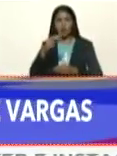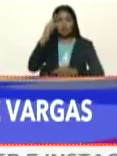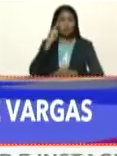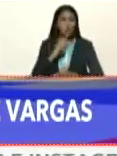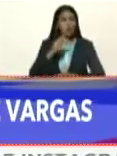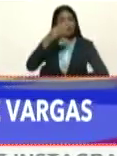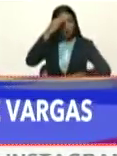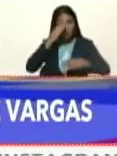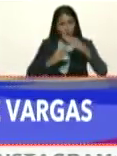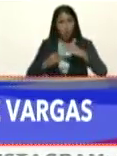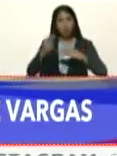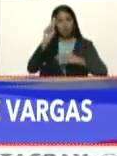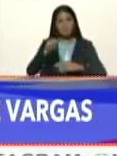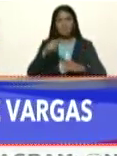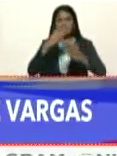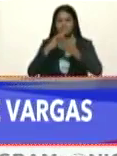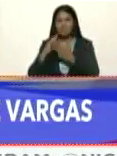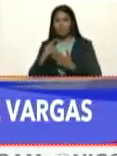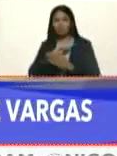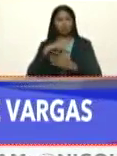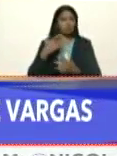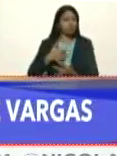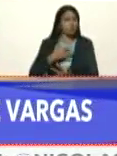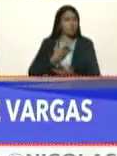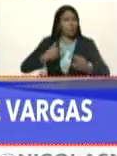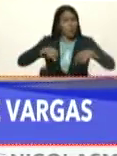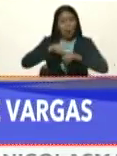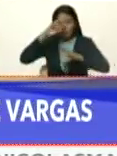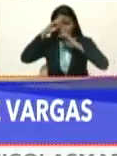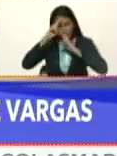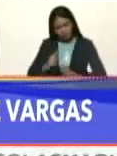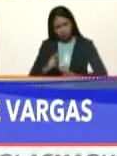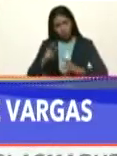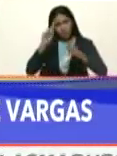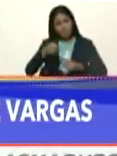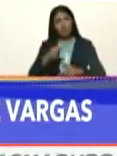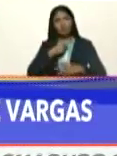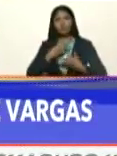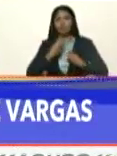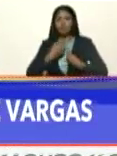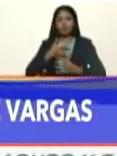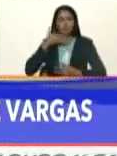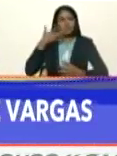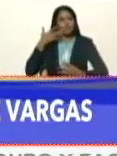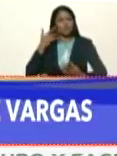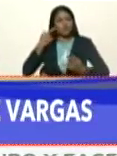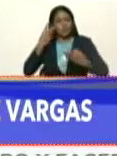Bolívar, siempre con mucho sentimiento y respeto, con mucha admiración.